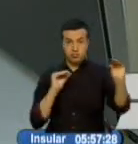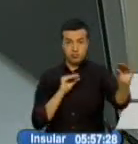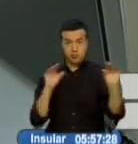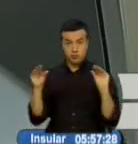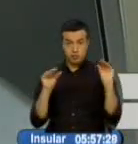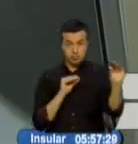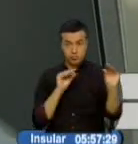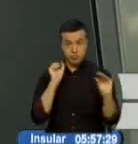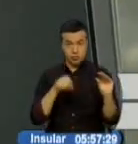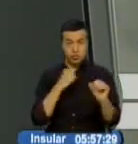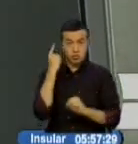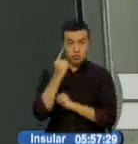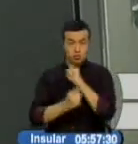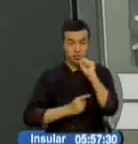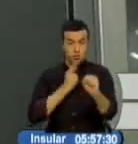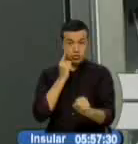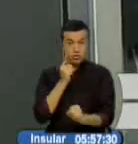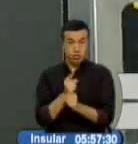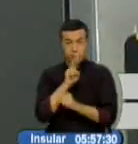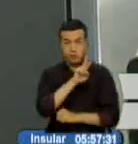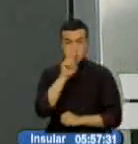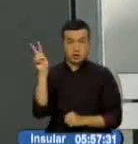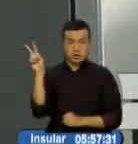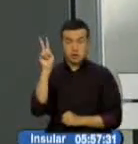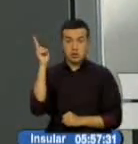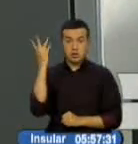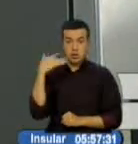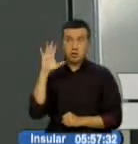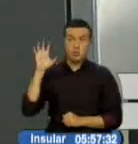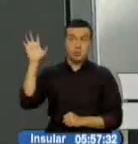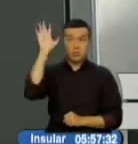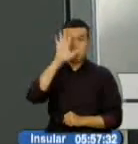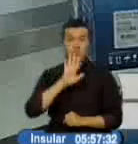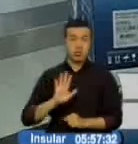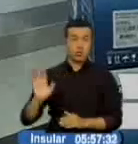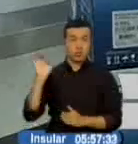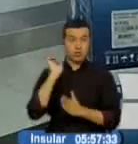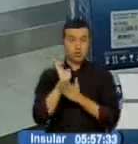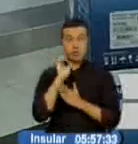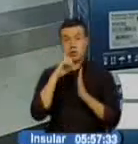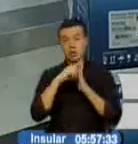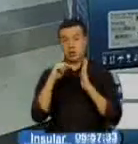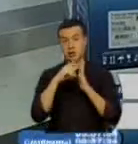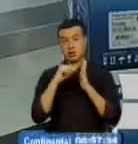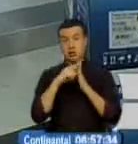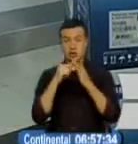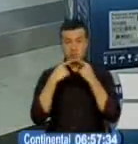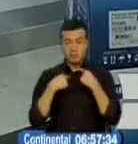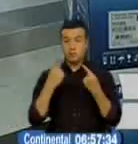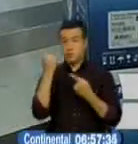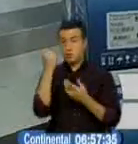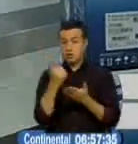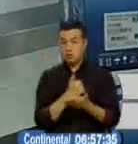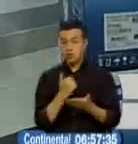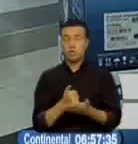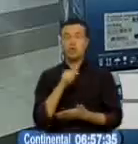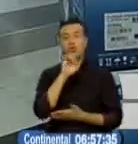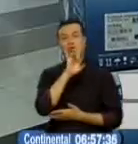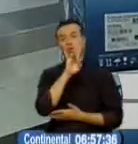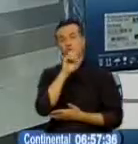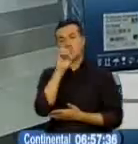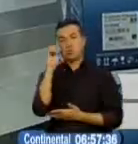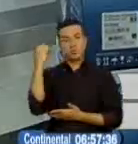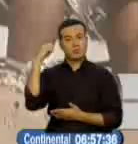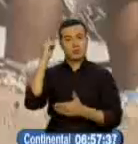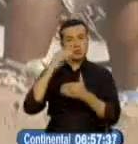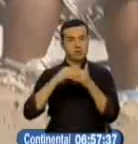este año que duró la medida y que se aplicó en 22 de las 24 provincias del país, el SRI estima una recaudación de 800 millones de